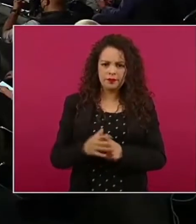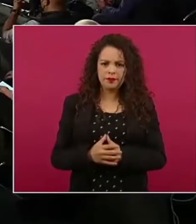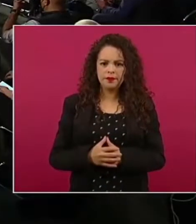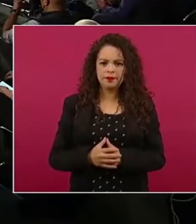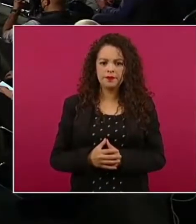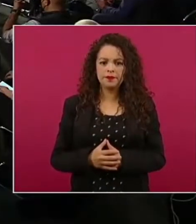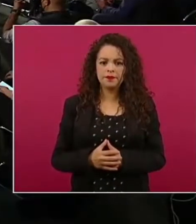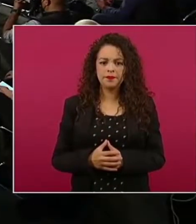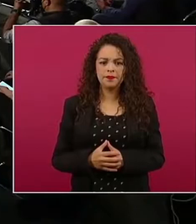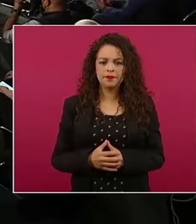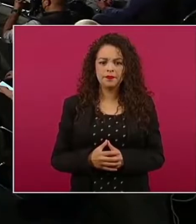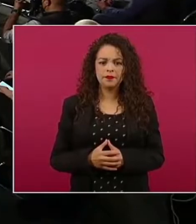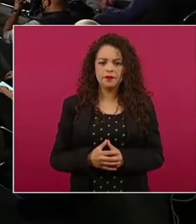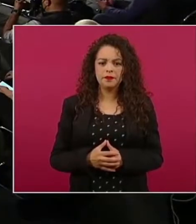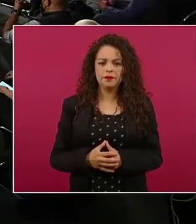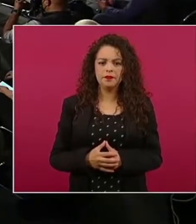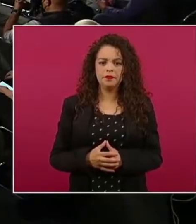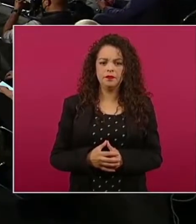Hay